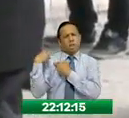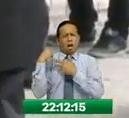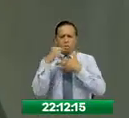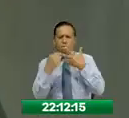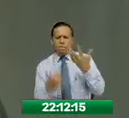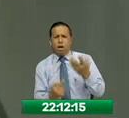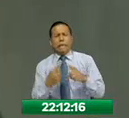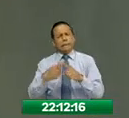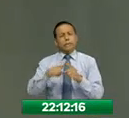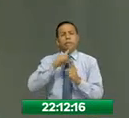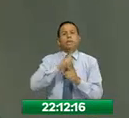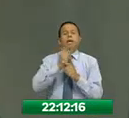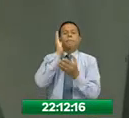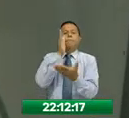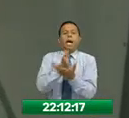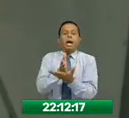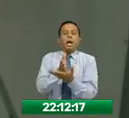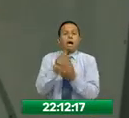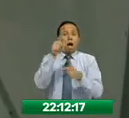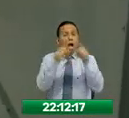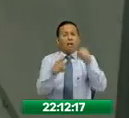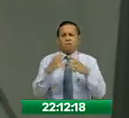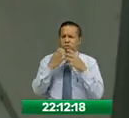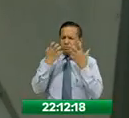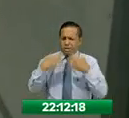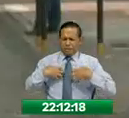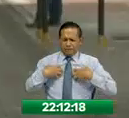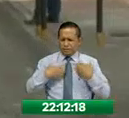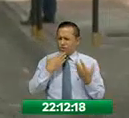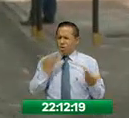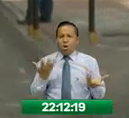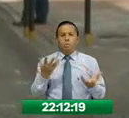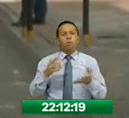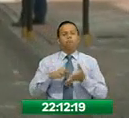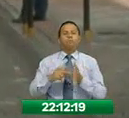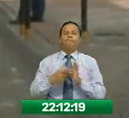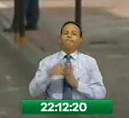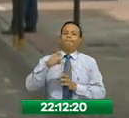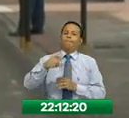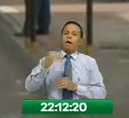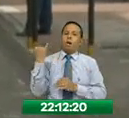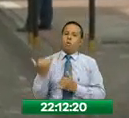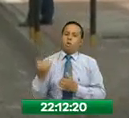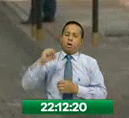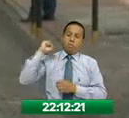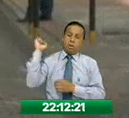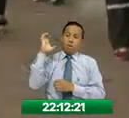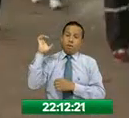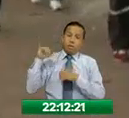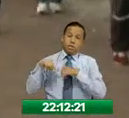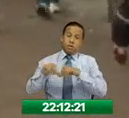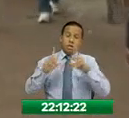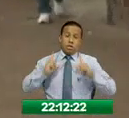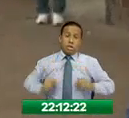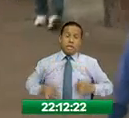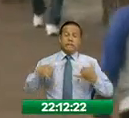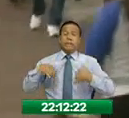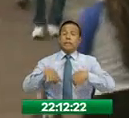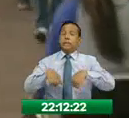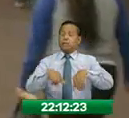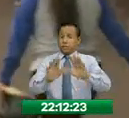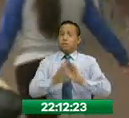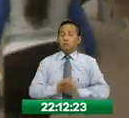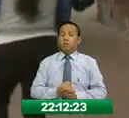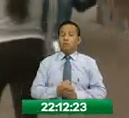ser acatadas, aunque a muchos les disguste, pero la emergencia sanitaria no ha sido superada. Incluso el primer mandatario puede